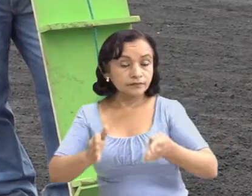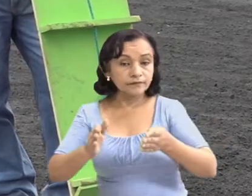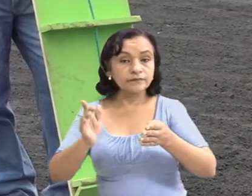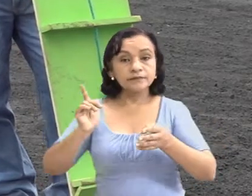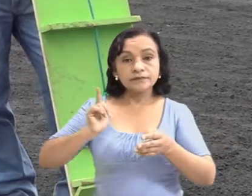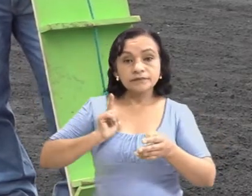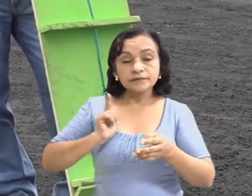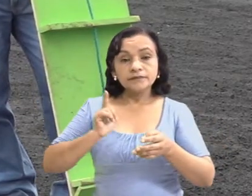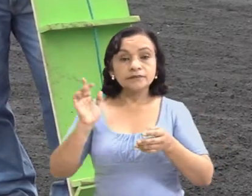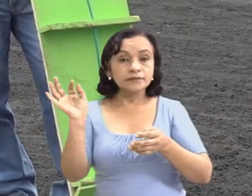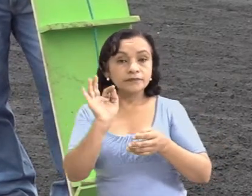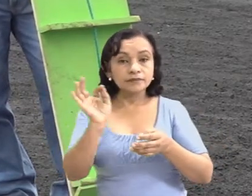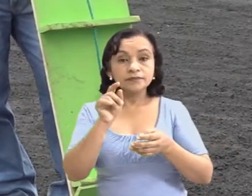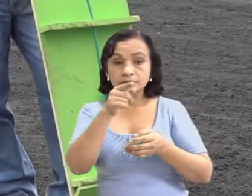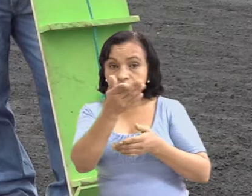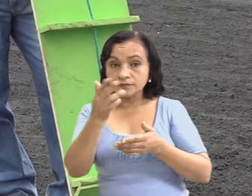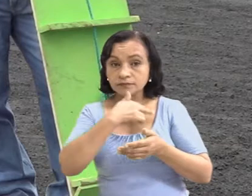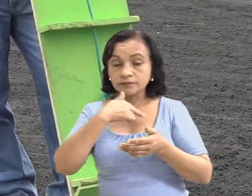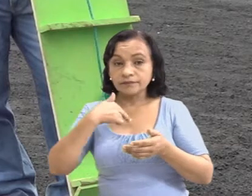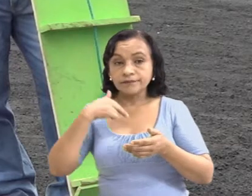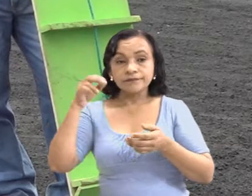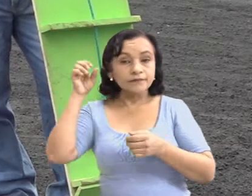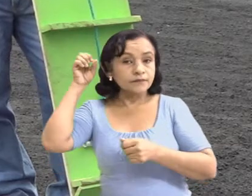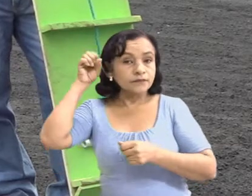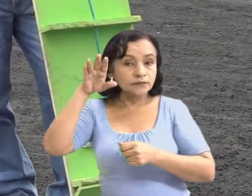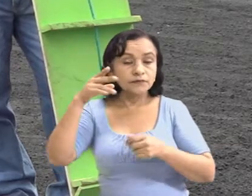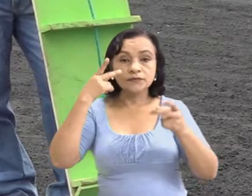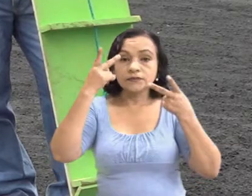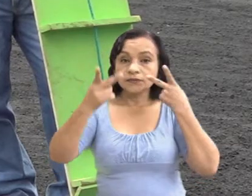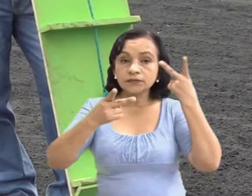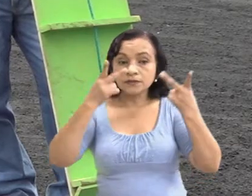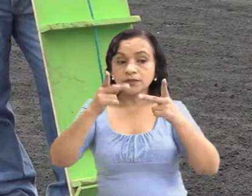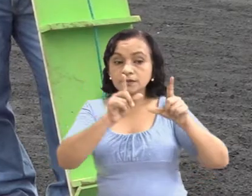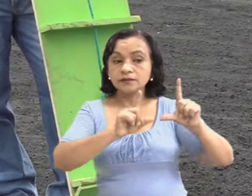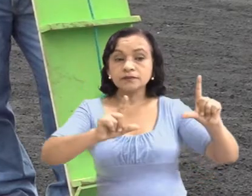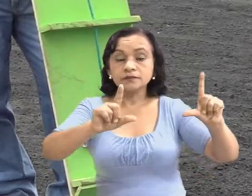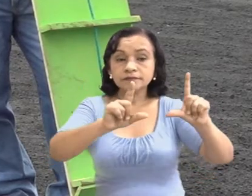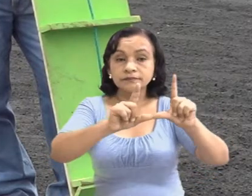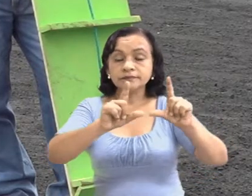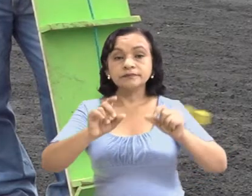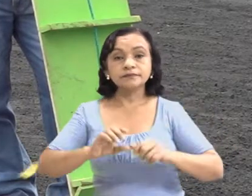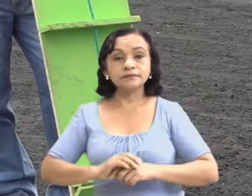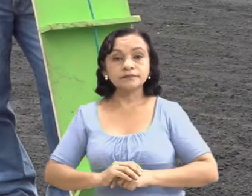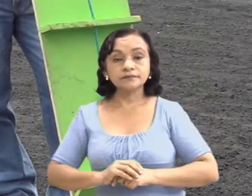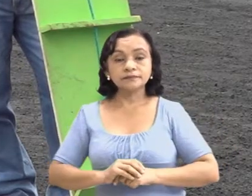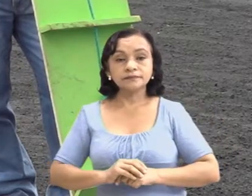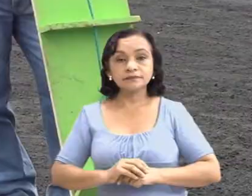que nos encontramos. ¿Qué medidas están tomando ahora que los turistas, verdad, visitan el complejo y también los